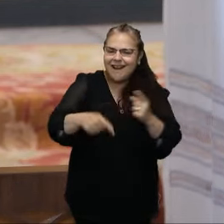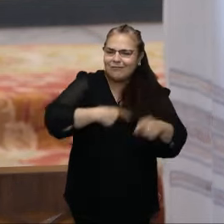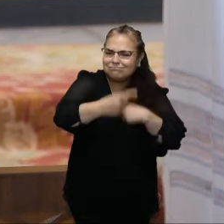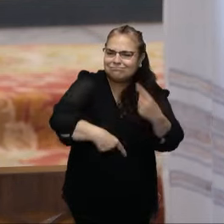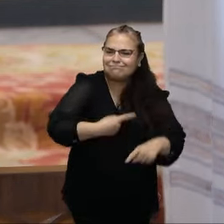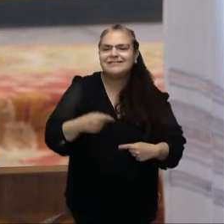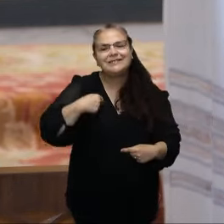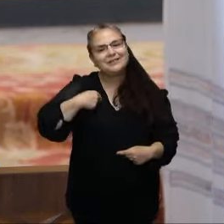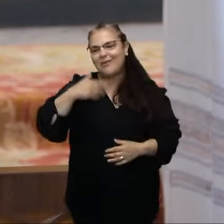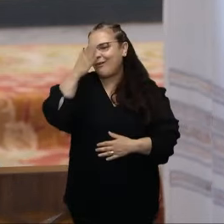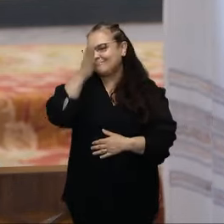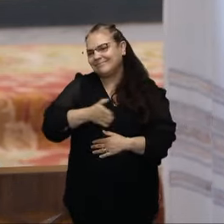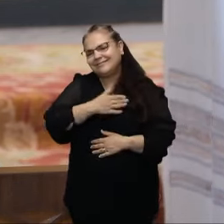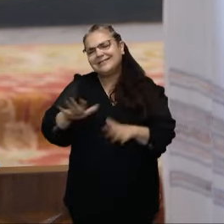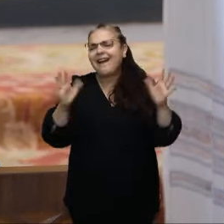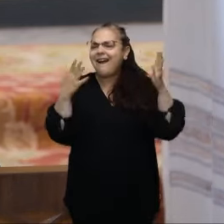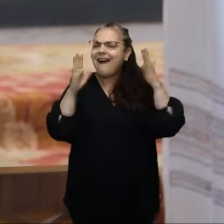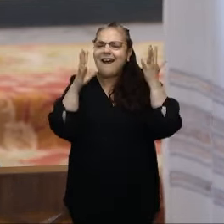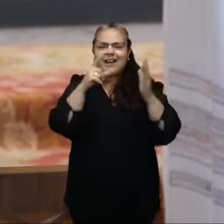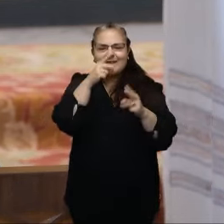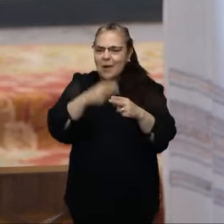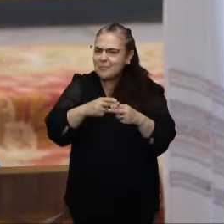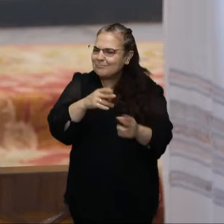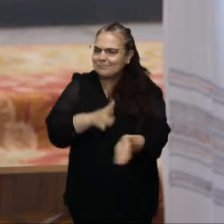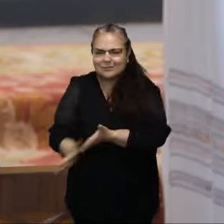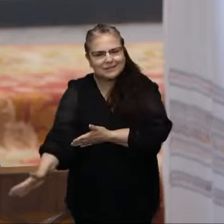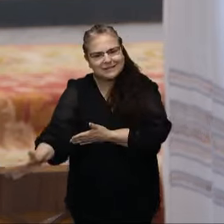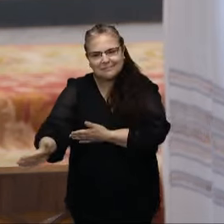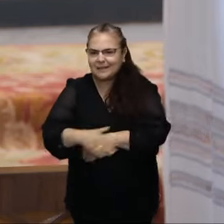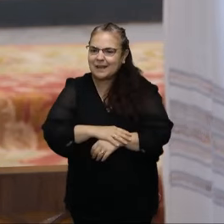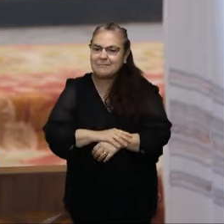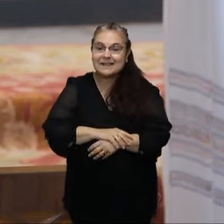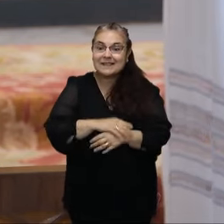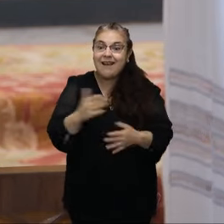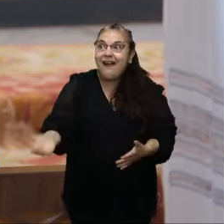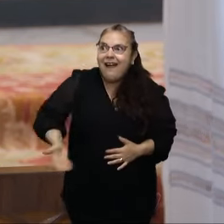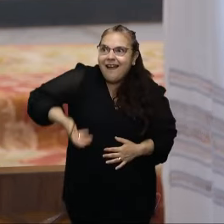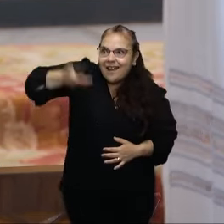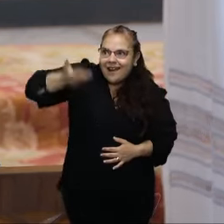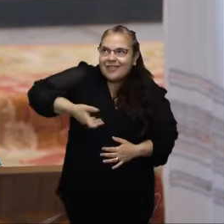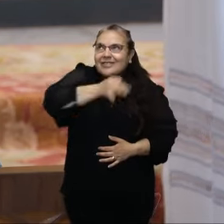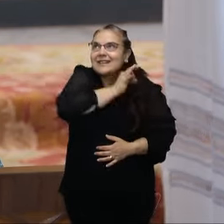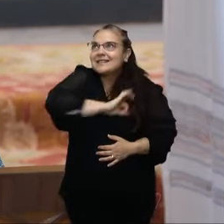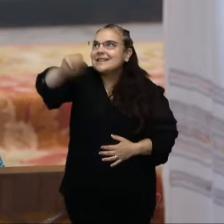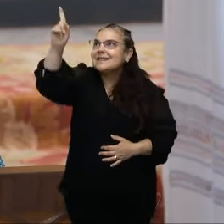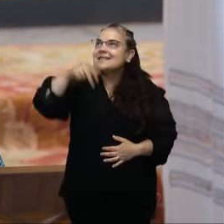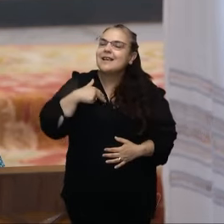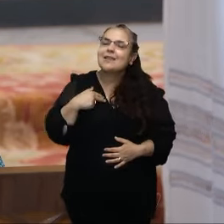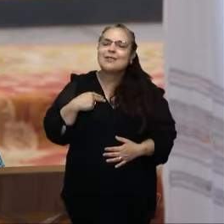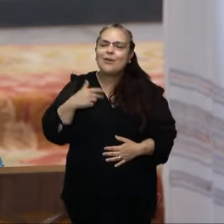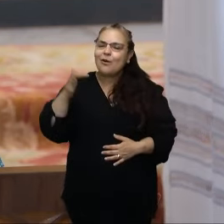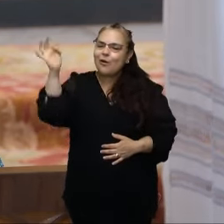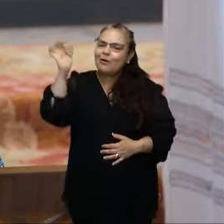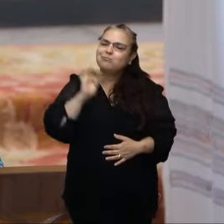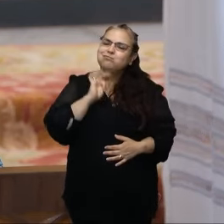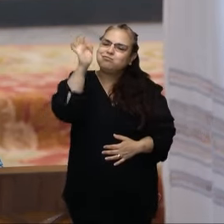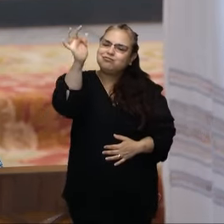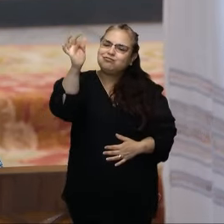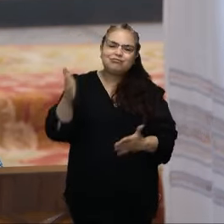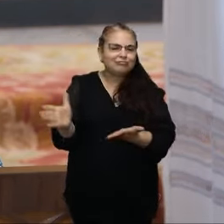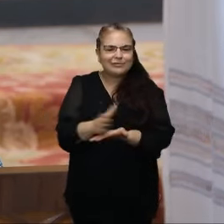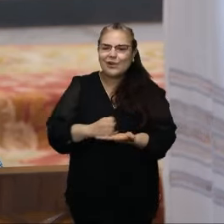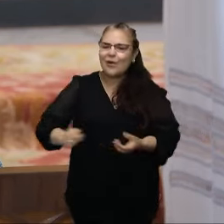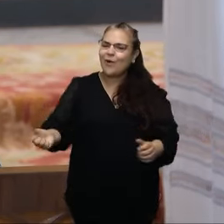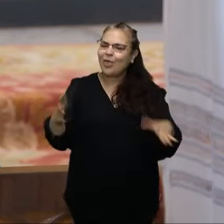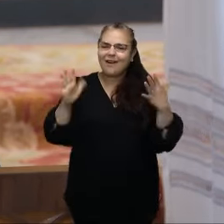te bendeciré y alabaré tu nombre por siempre jamás. Grande es el Señor, merece toda alabanza,